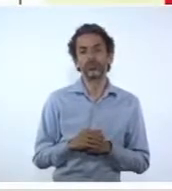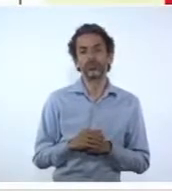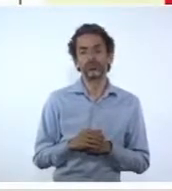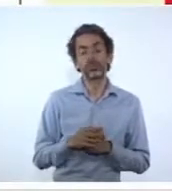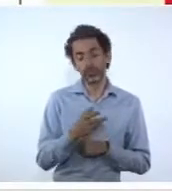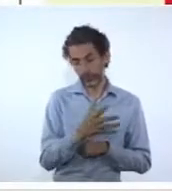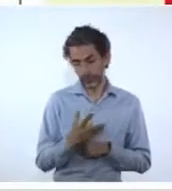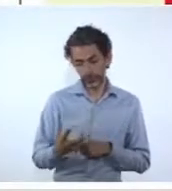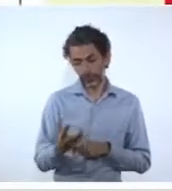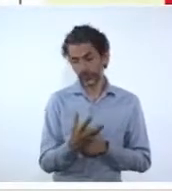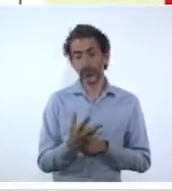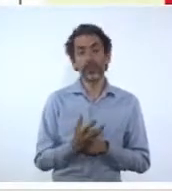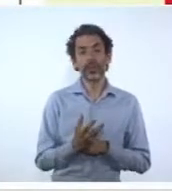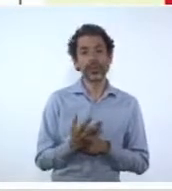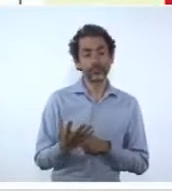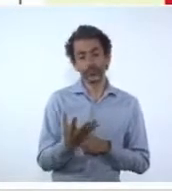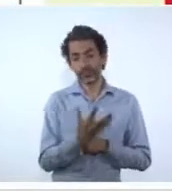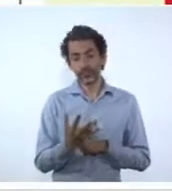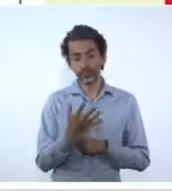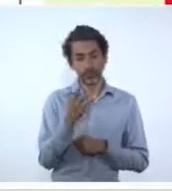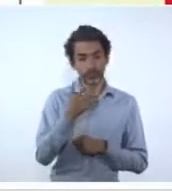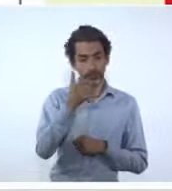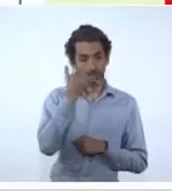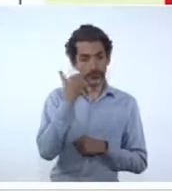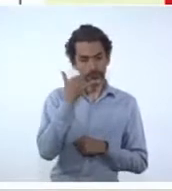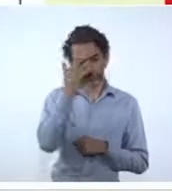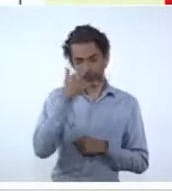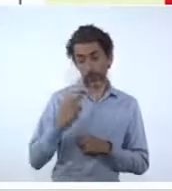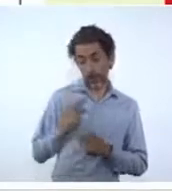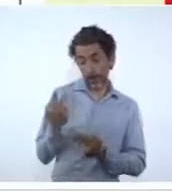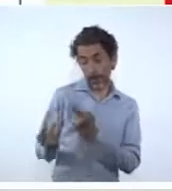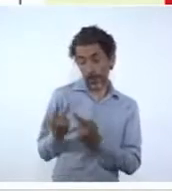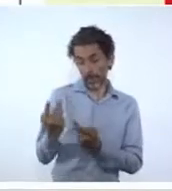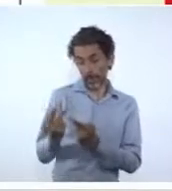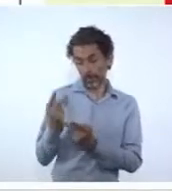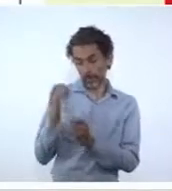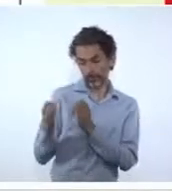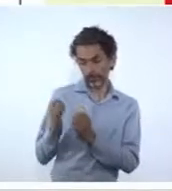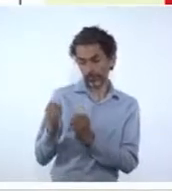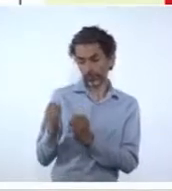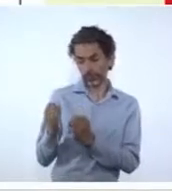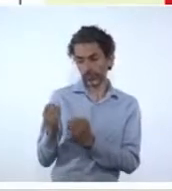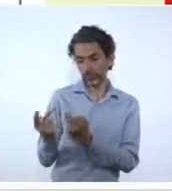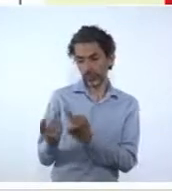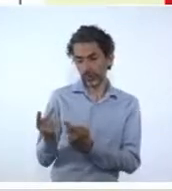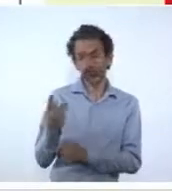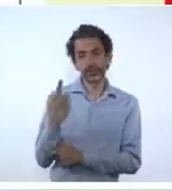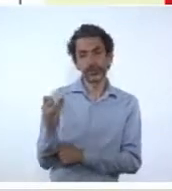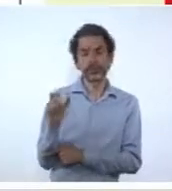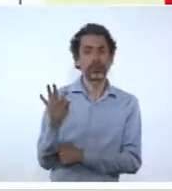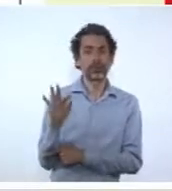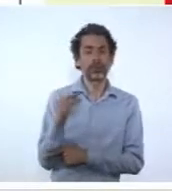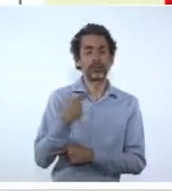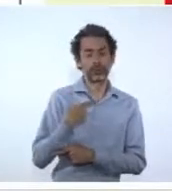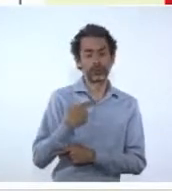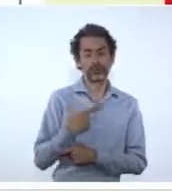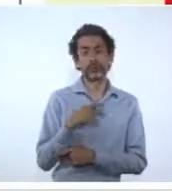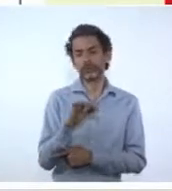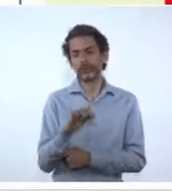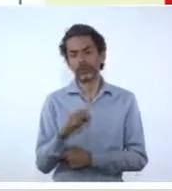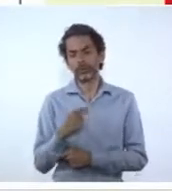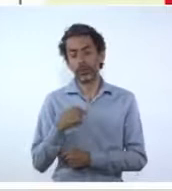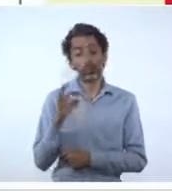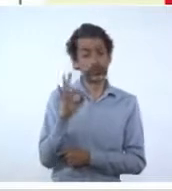De estos, de todos los que llaman, terminan su tamizaje, se identifican que hay 140 personas que